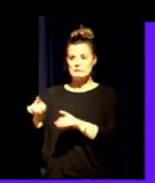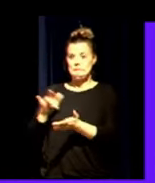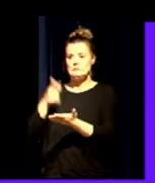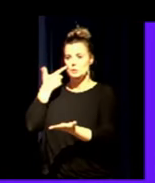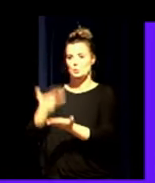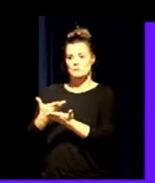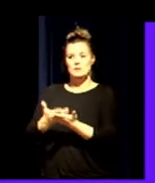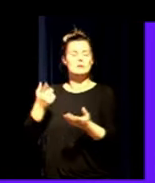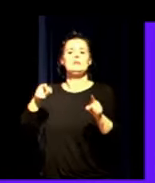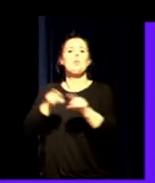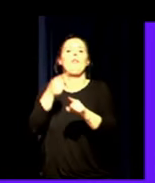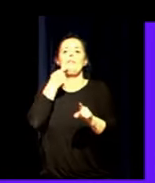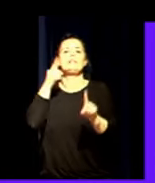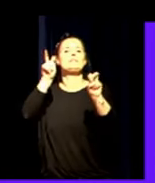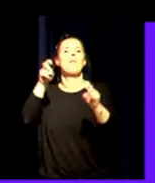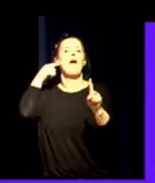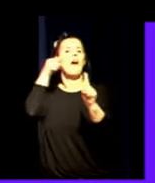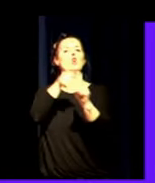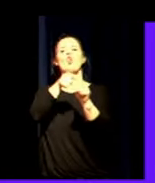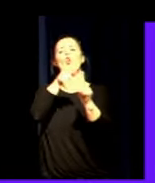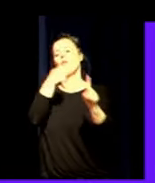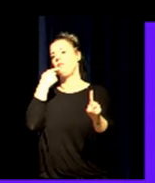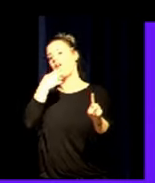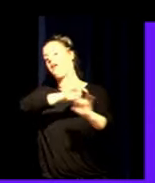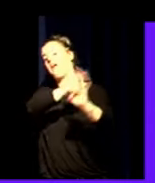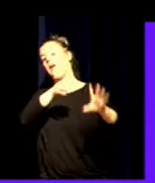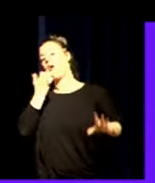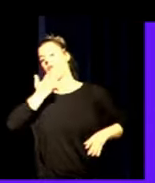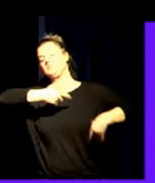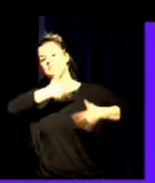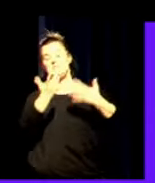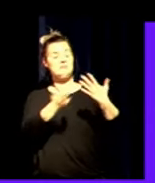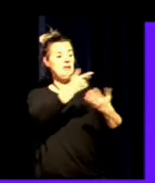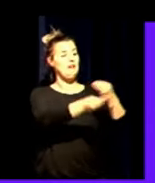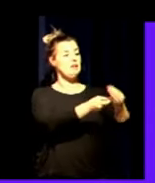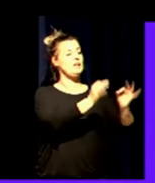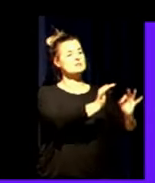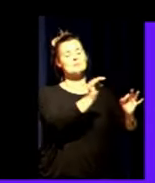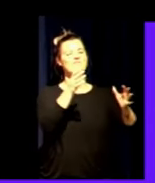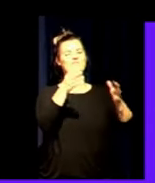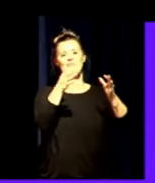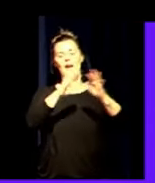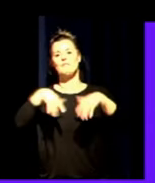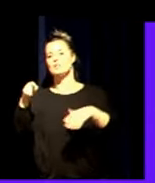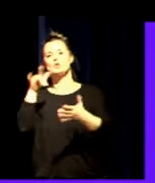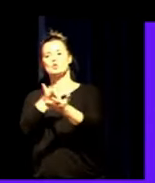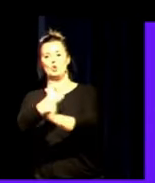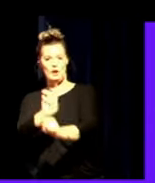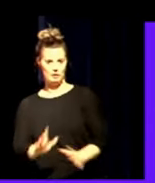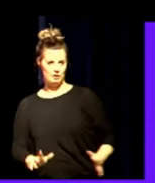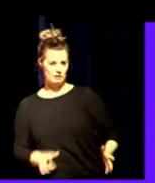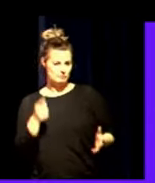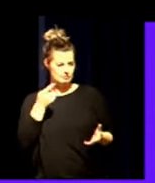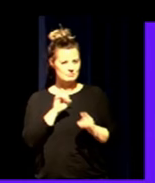del acoso, por ejemplo. Claro, es que si no hiciera eso, no le pasaría esto, ¿no? desconexiones morales como la justificación,